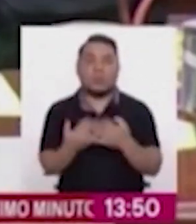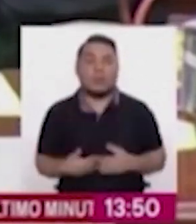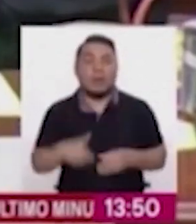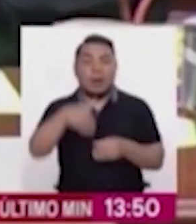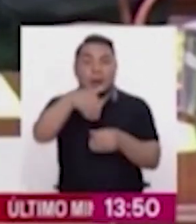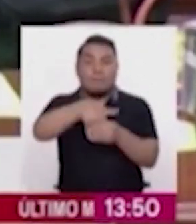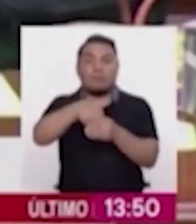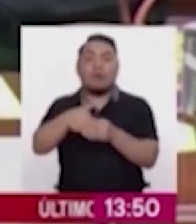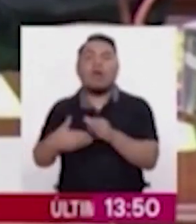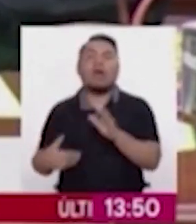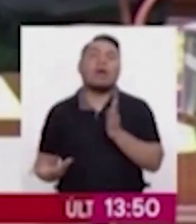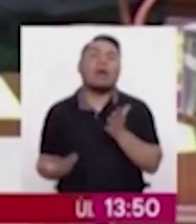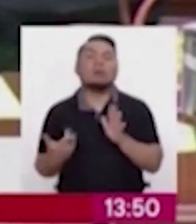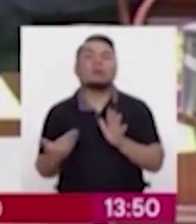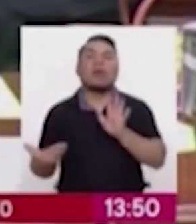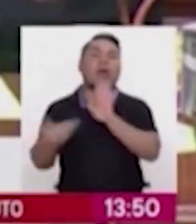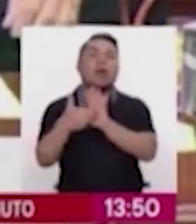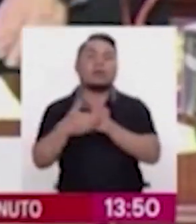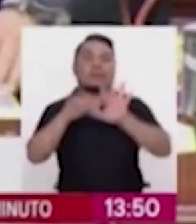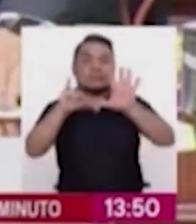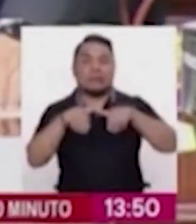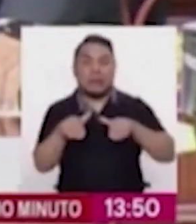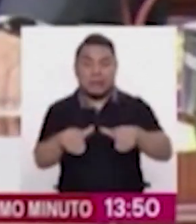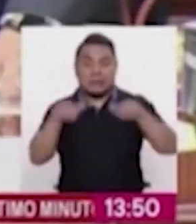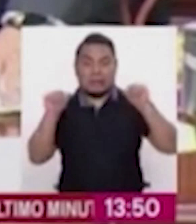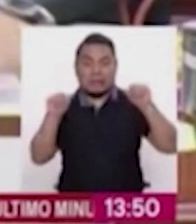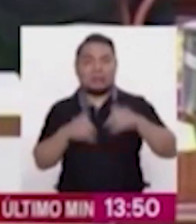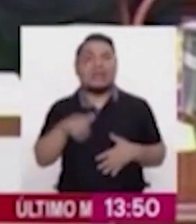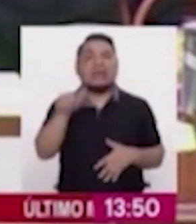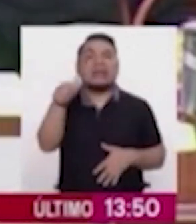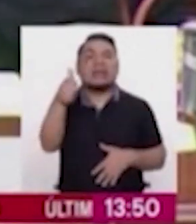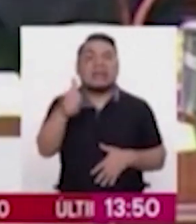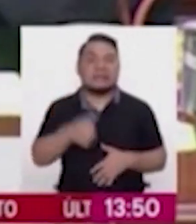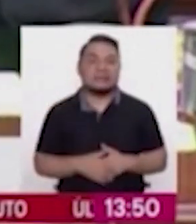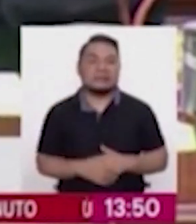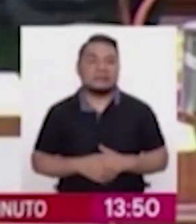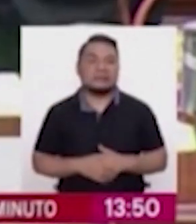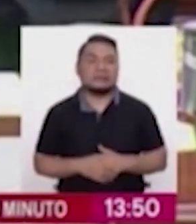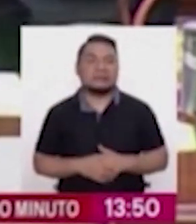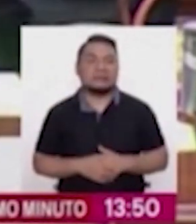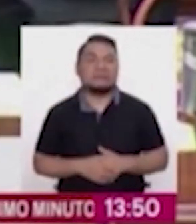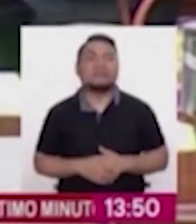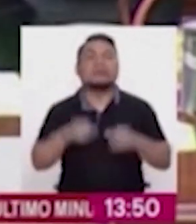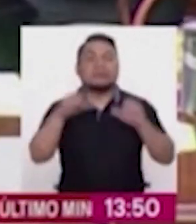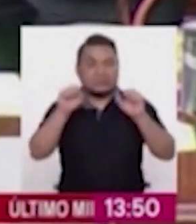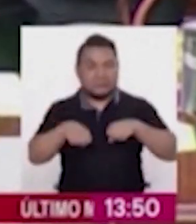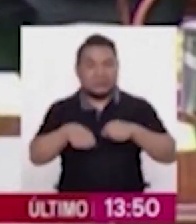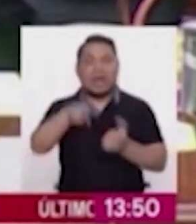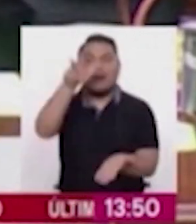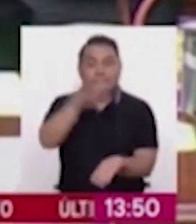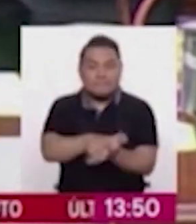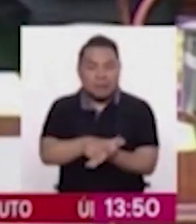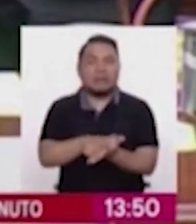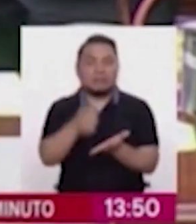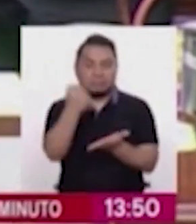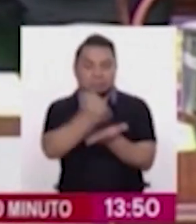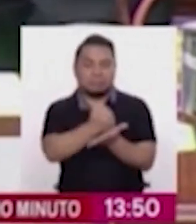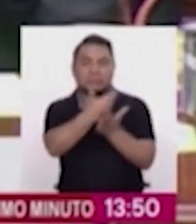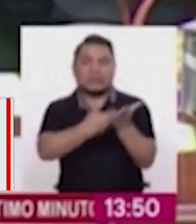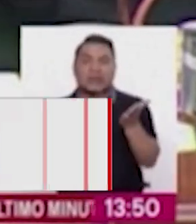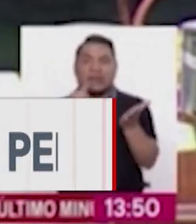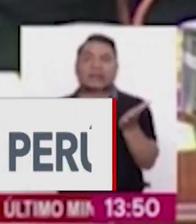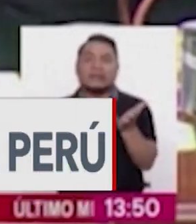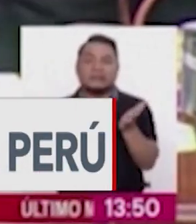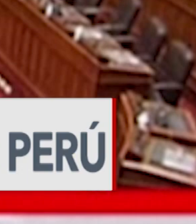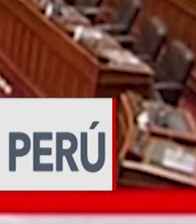Votos en contra, 6. Abstenciones, 10. Ha sido aprobada la resolución que declara